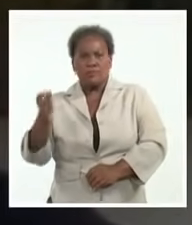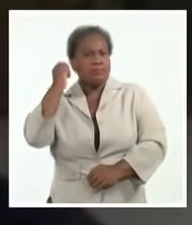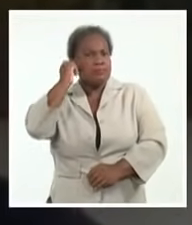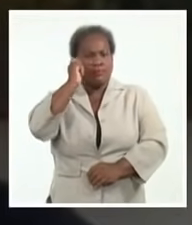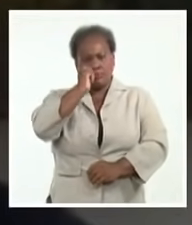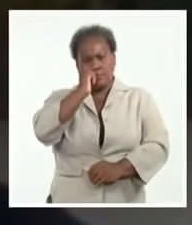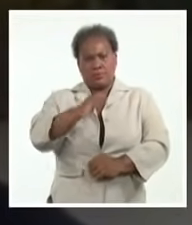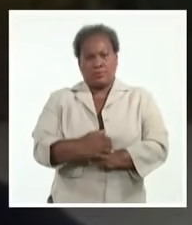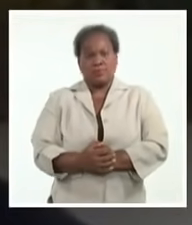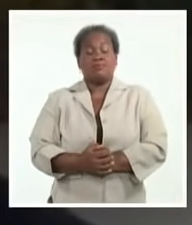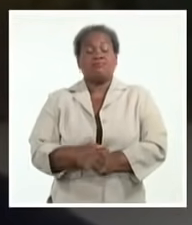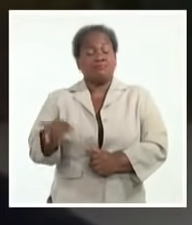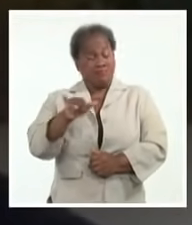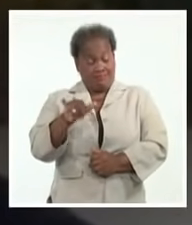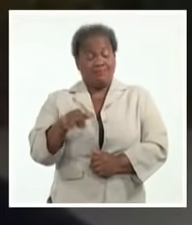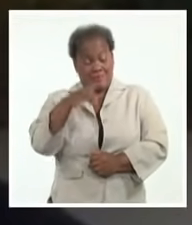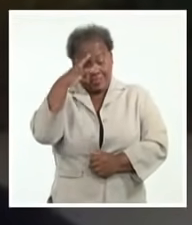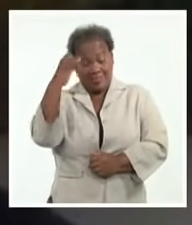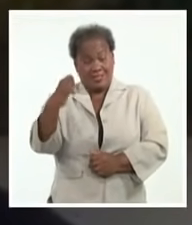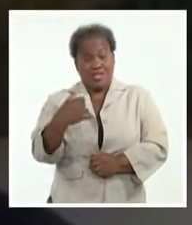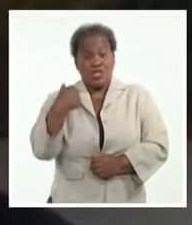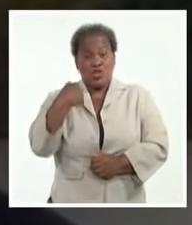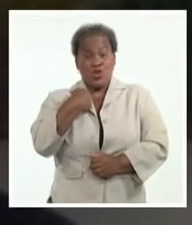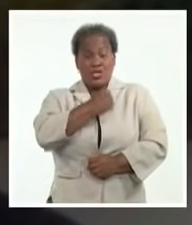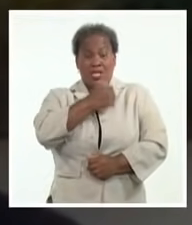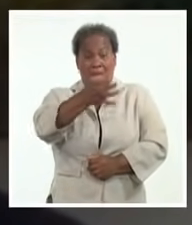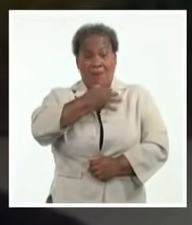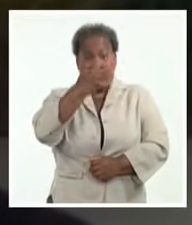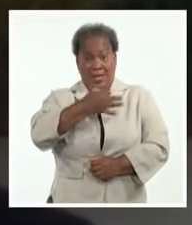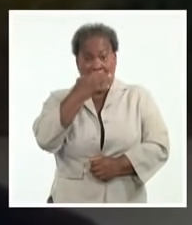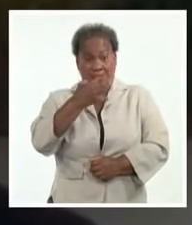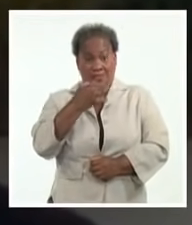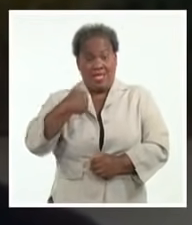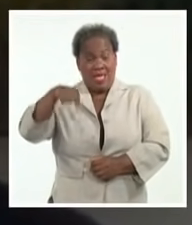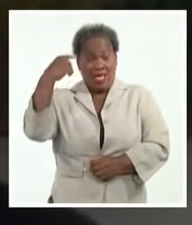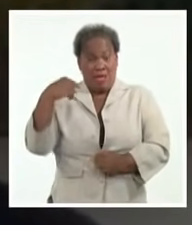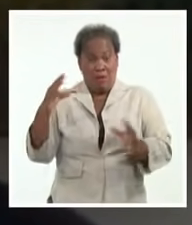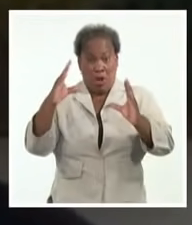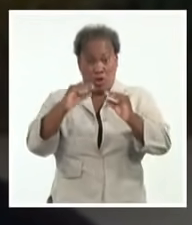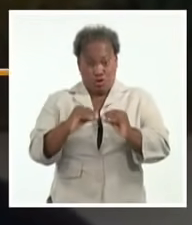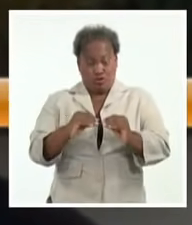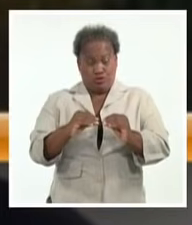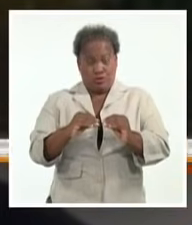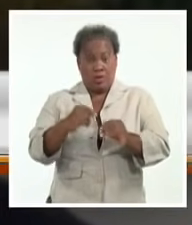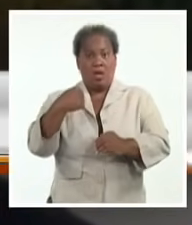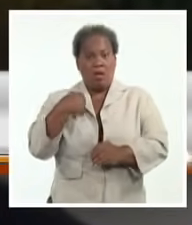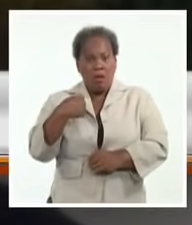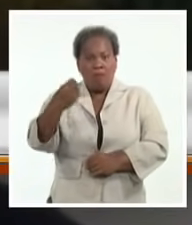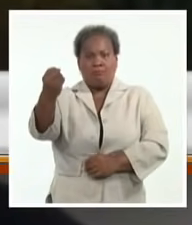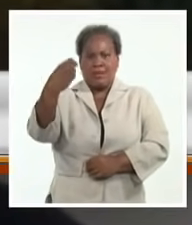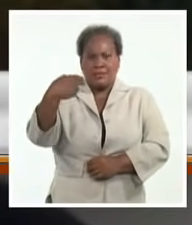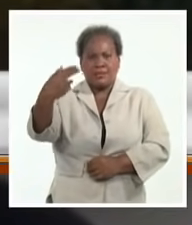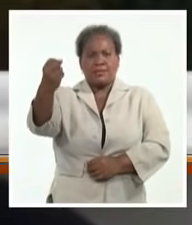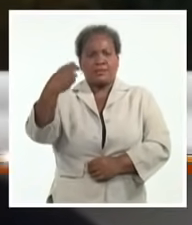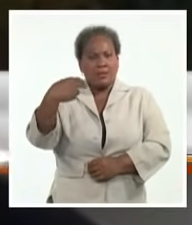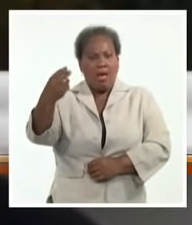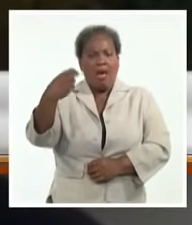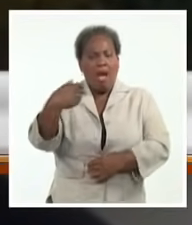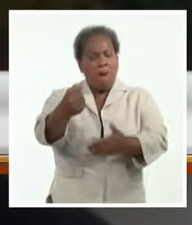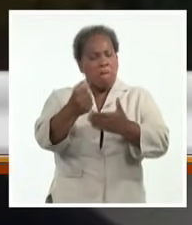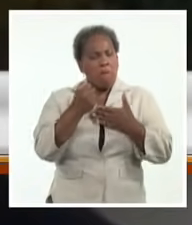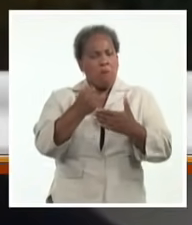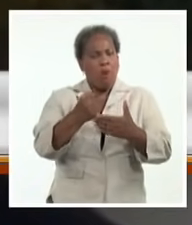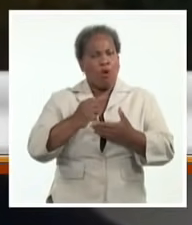Quisiera añadir igualmente que desde que se produjeron los sucesos de anoche, hemos estado recibiendo múltiples mensajes de apoyo,